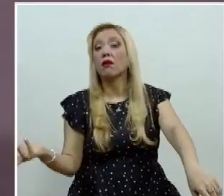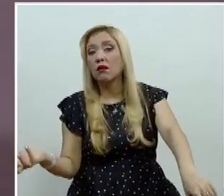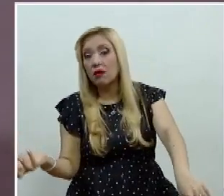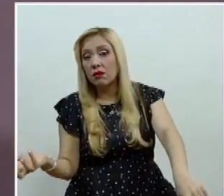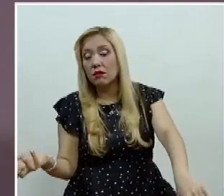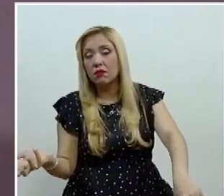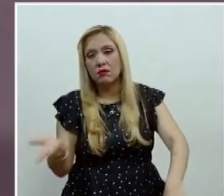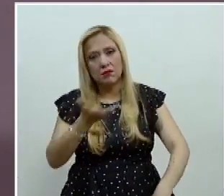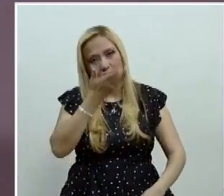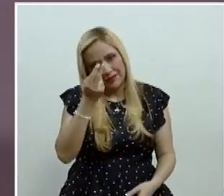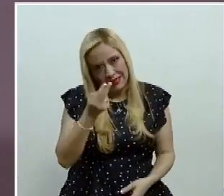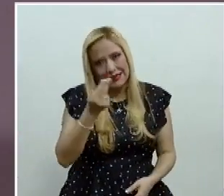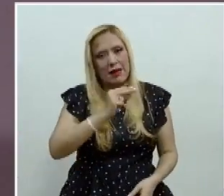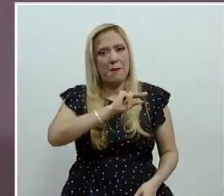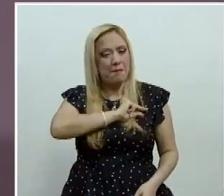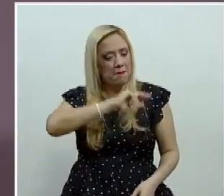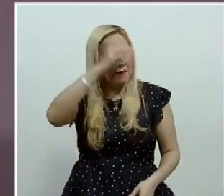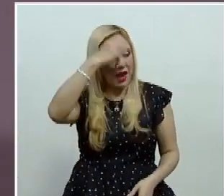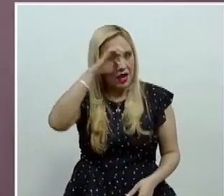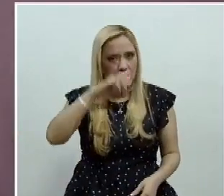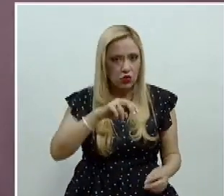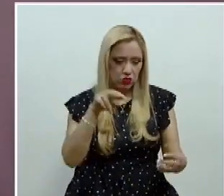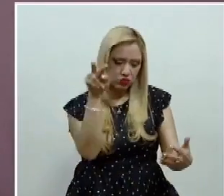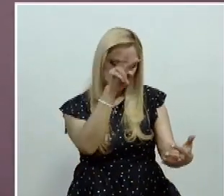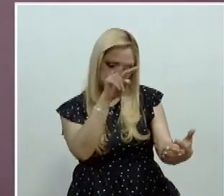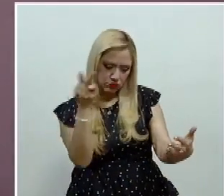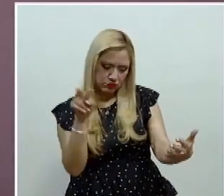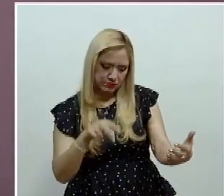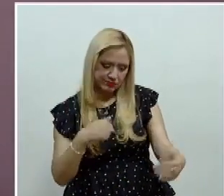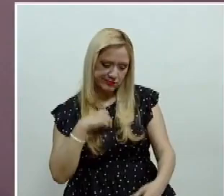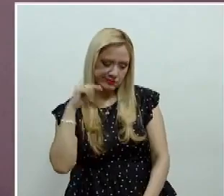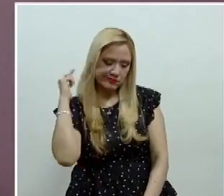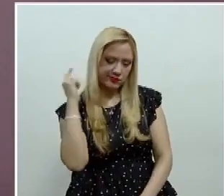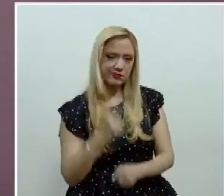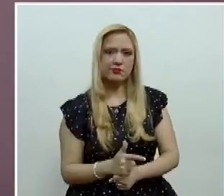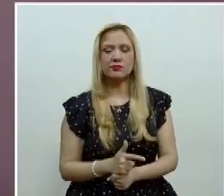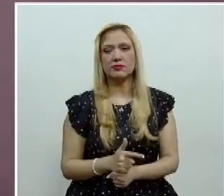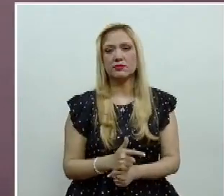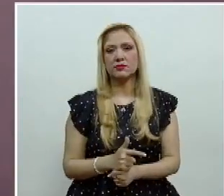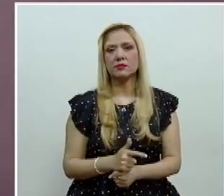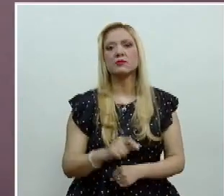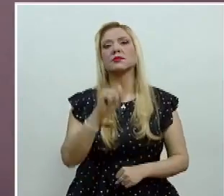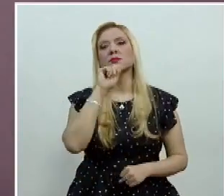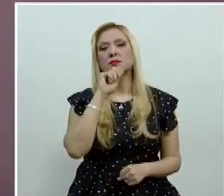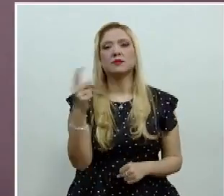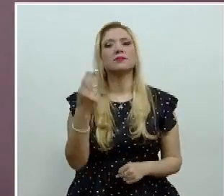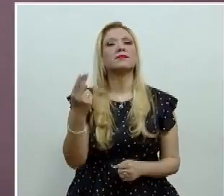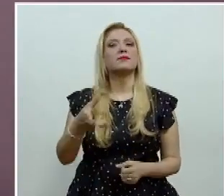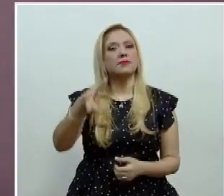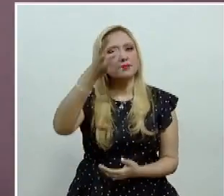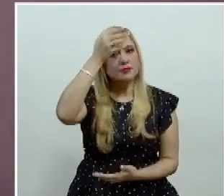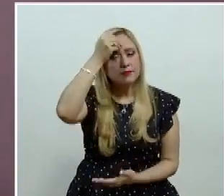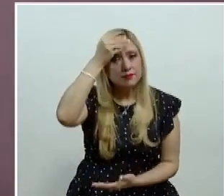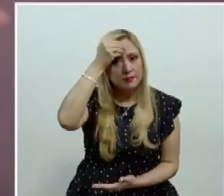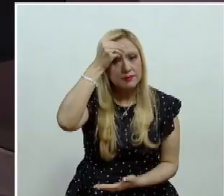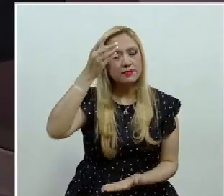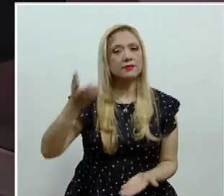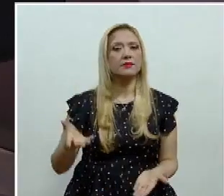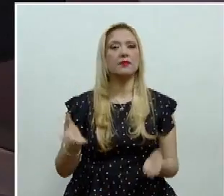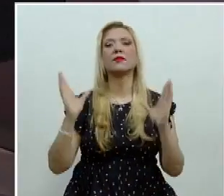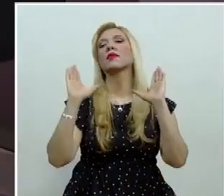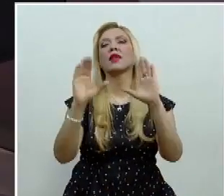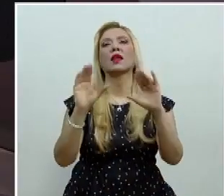objetivo como peritos. Y también aquí es básico, como bien mencionaba la magistrada, hacer este hincapié en la capacitación, que no nada más sea dar